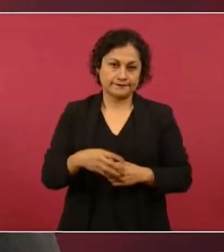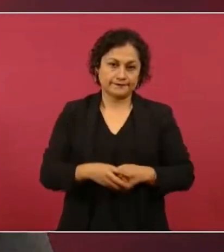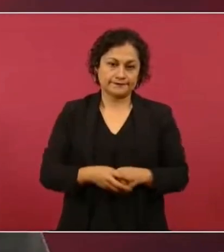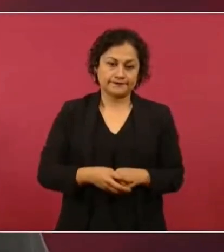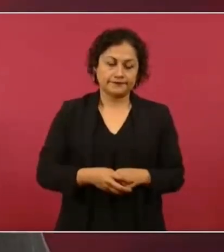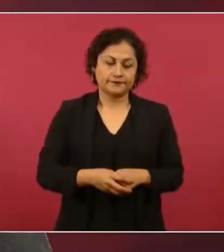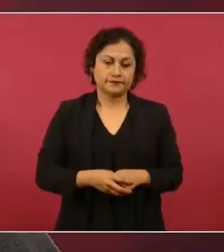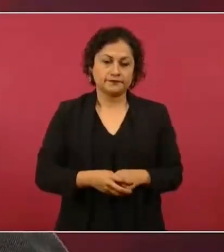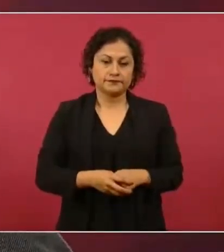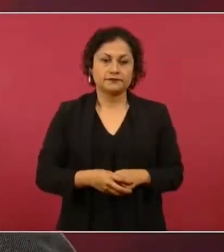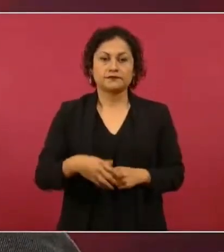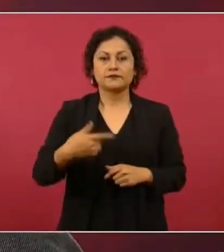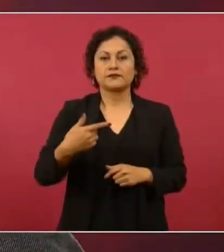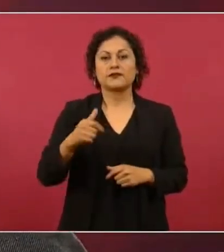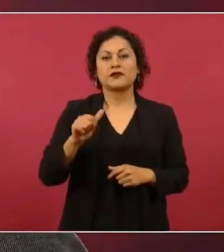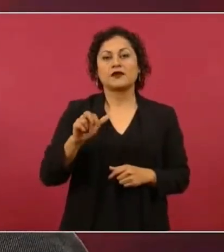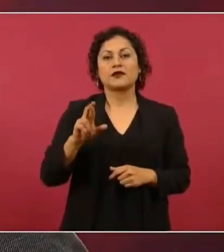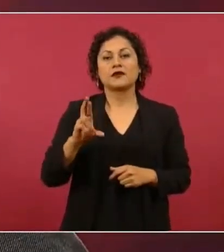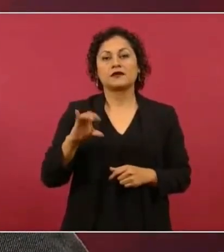de García Luna.